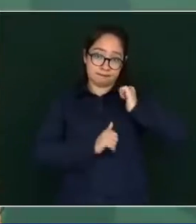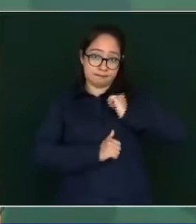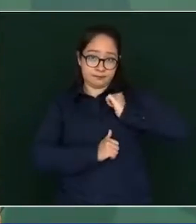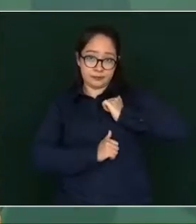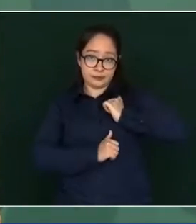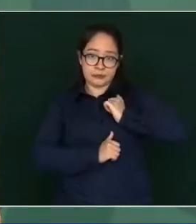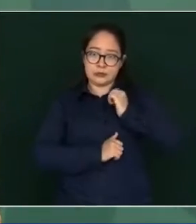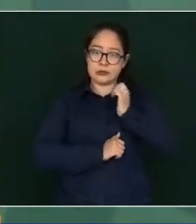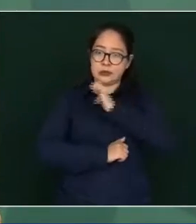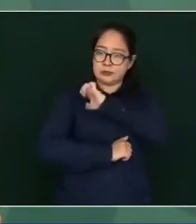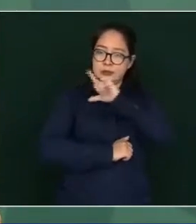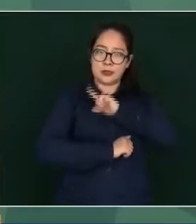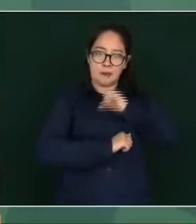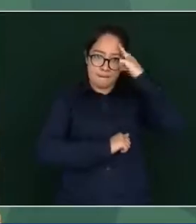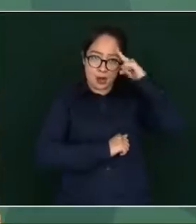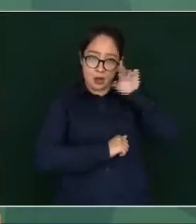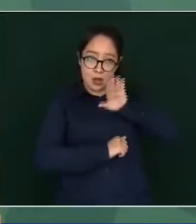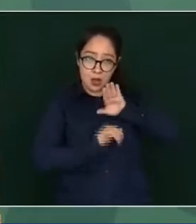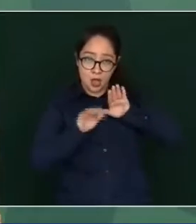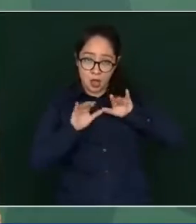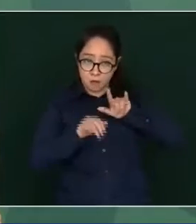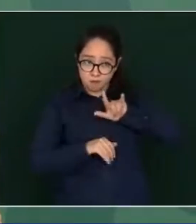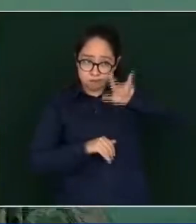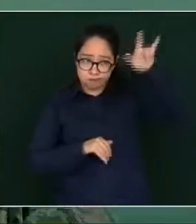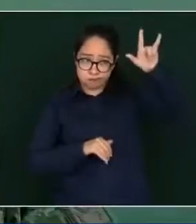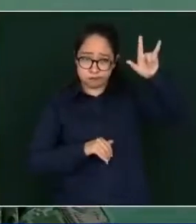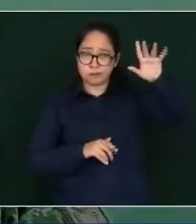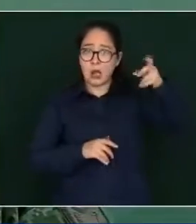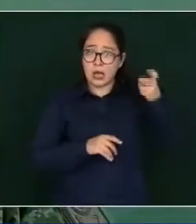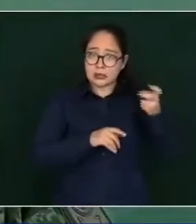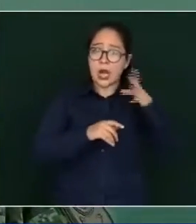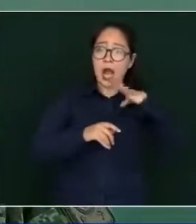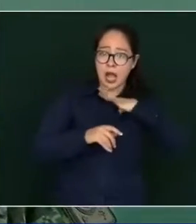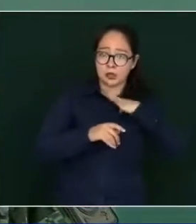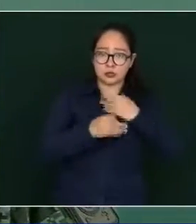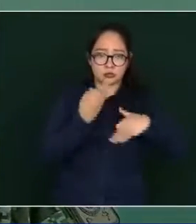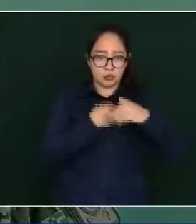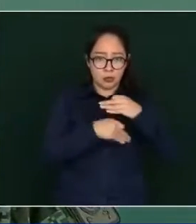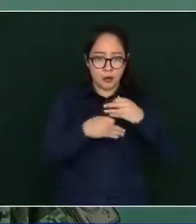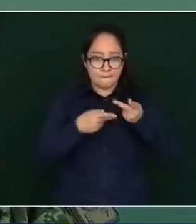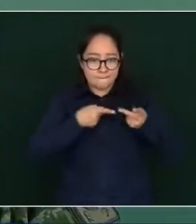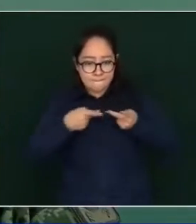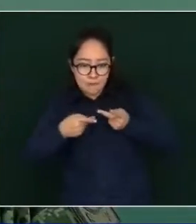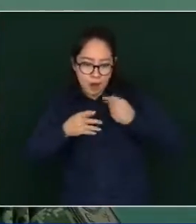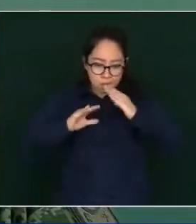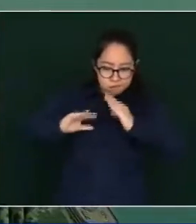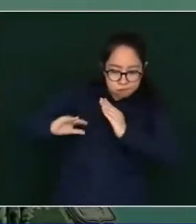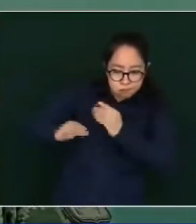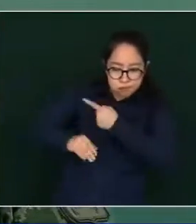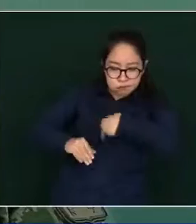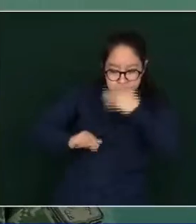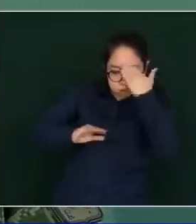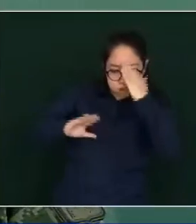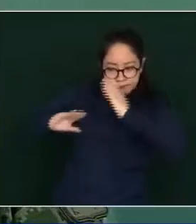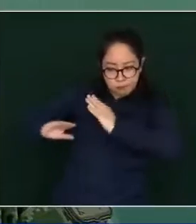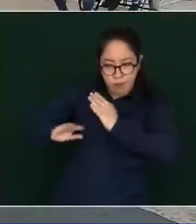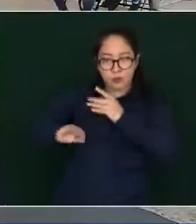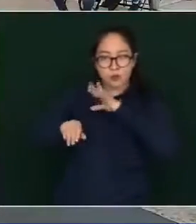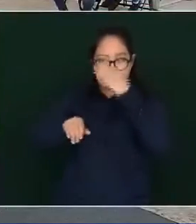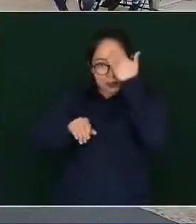de la Fuerza Aérea, que tiene mucho que ver con toda la base, porque ahí es donde se prepara el personal para dar el